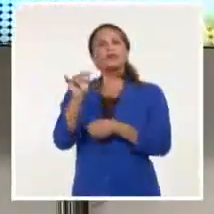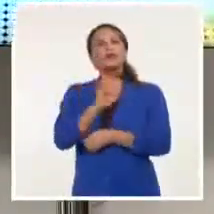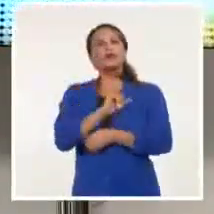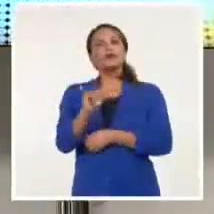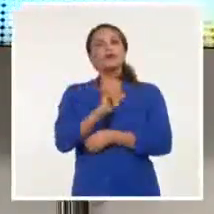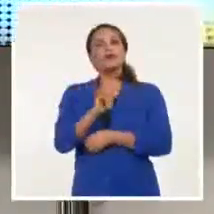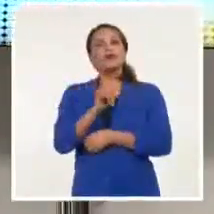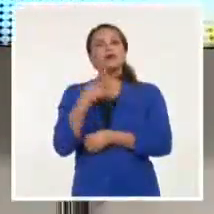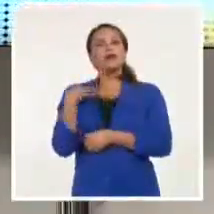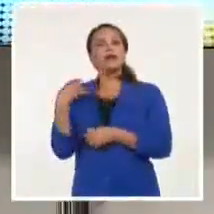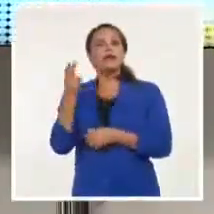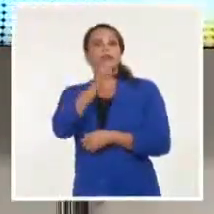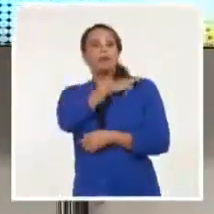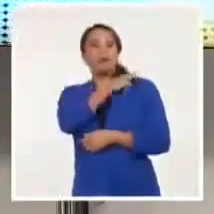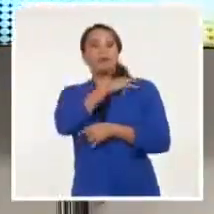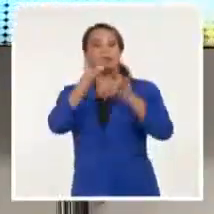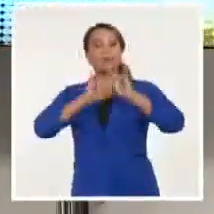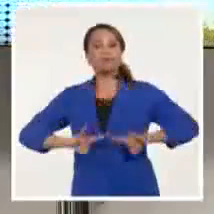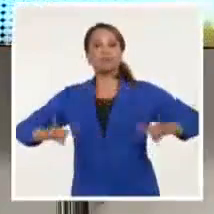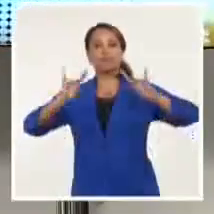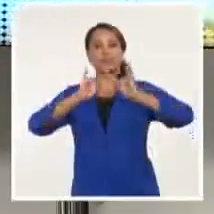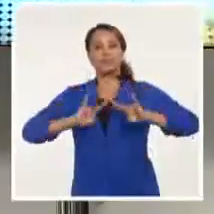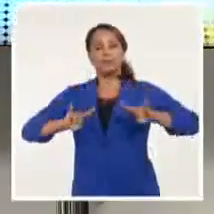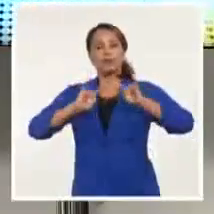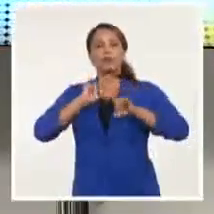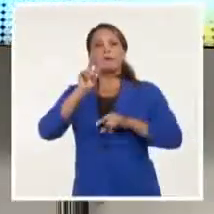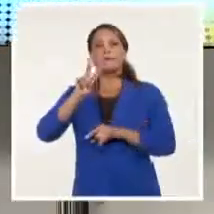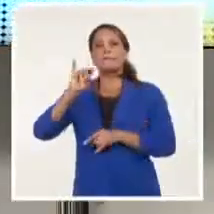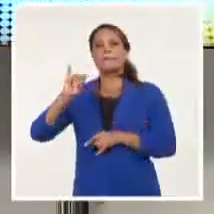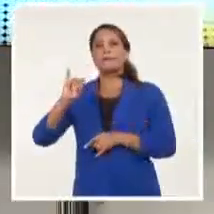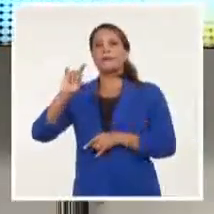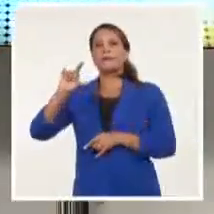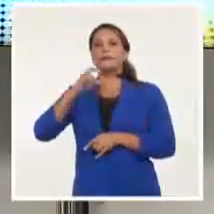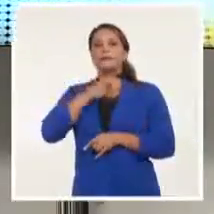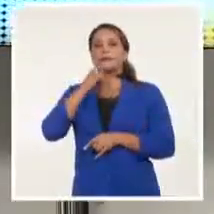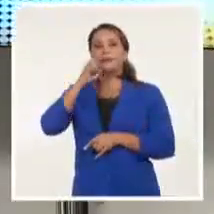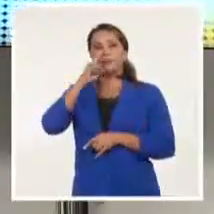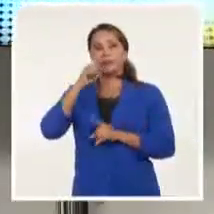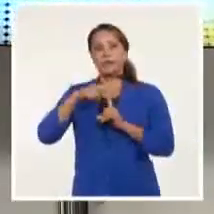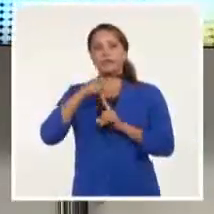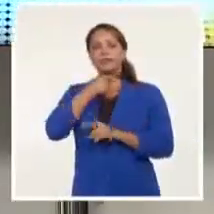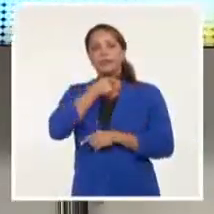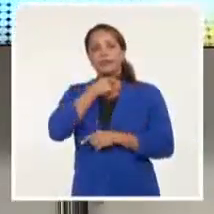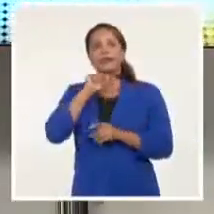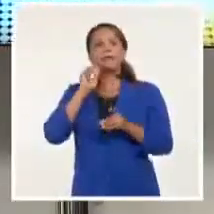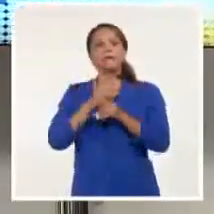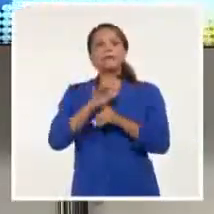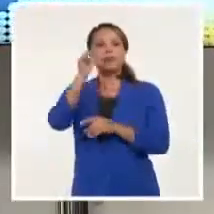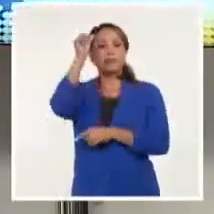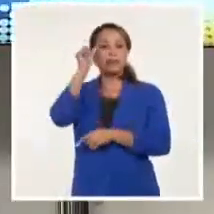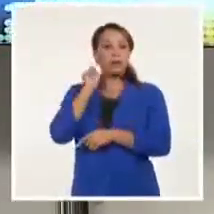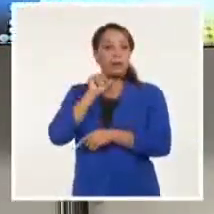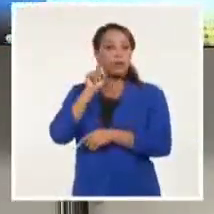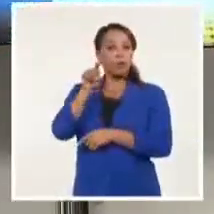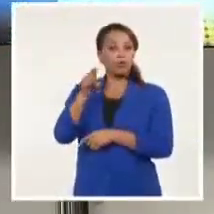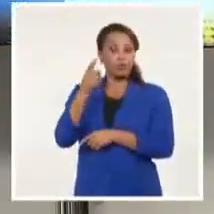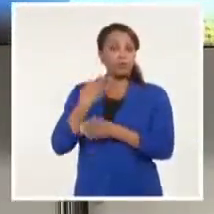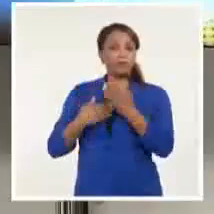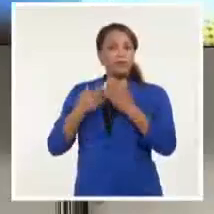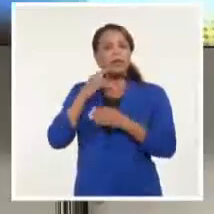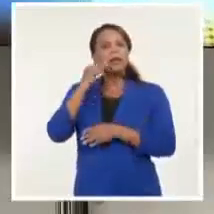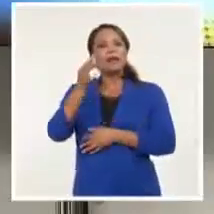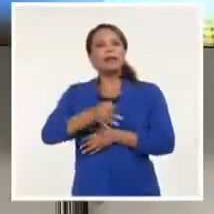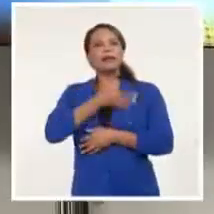el rector de la Universidad Autónoma, Vicente Cuellar. Está vigente desde el sábado último, ya lo decíamos, con